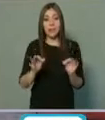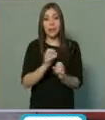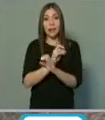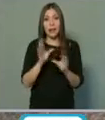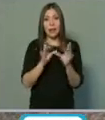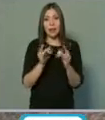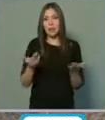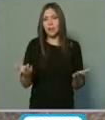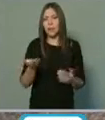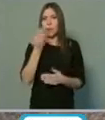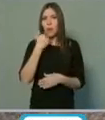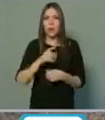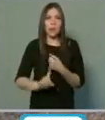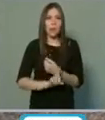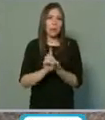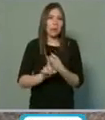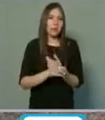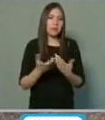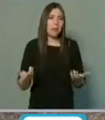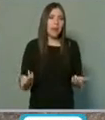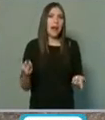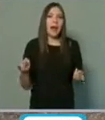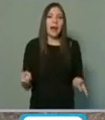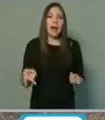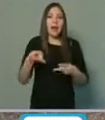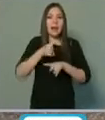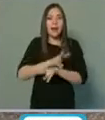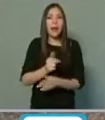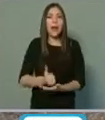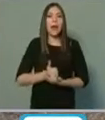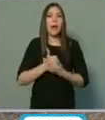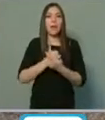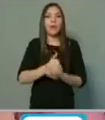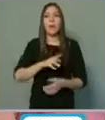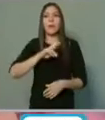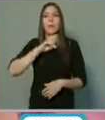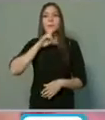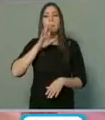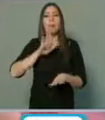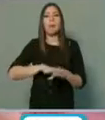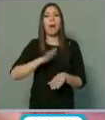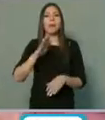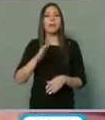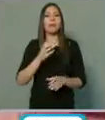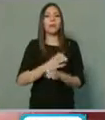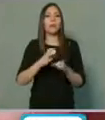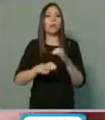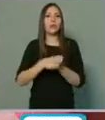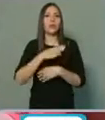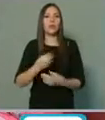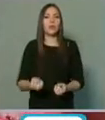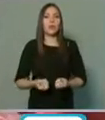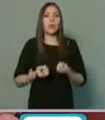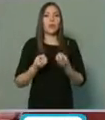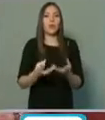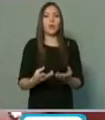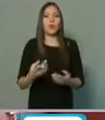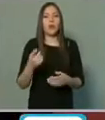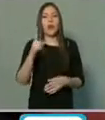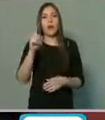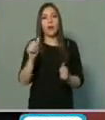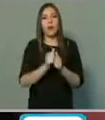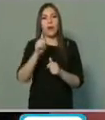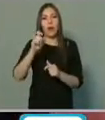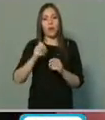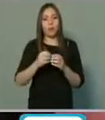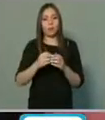que no tenemos ningún problema y al contrario, nos hace mucho mejor, nos da más beneficios que otra cosa, ¿no? Claro, y